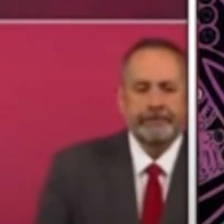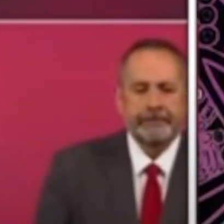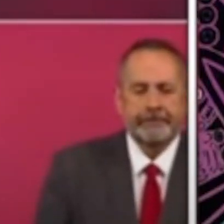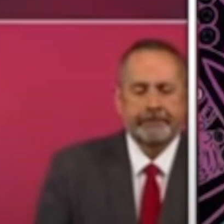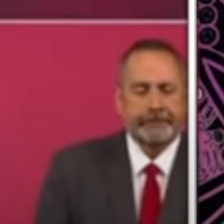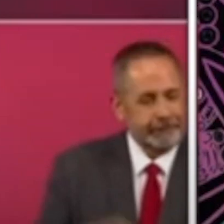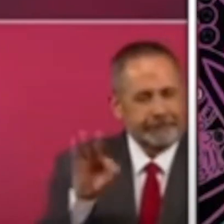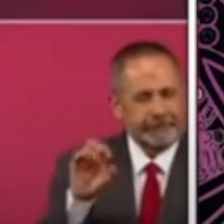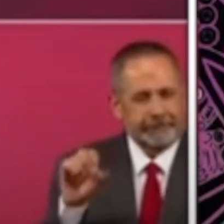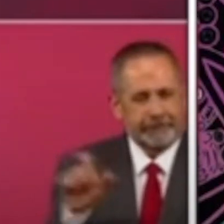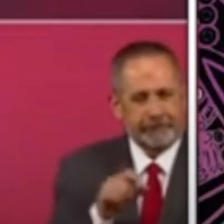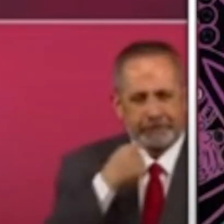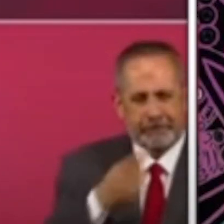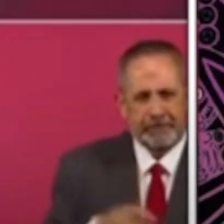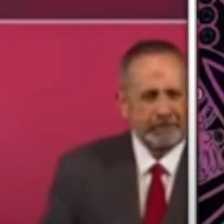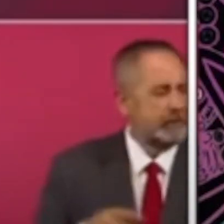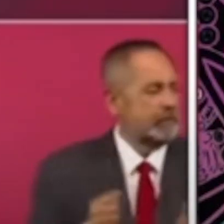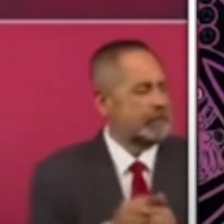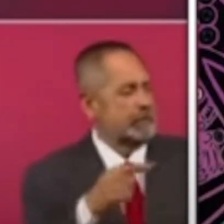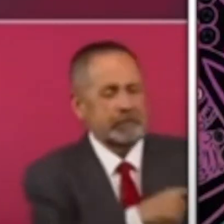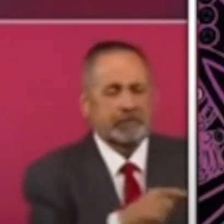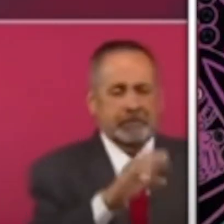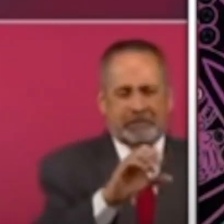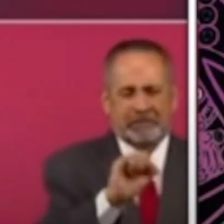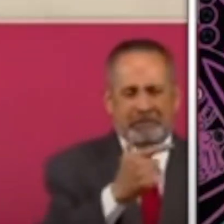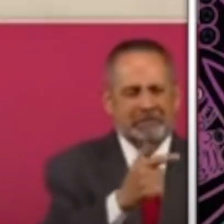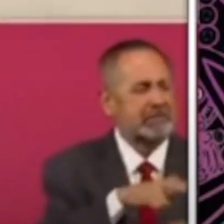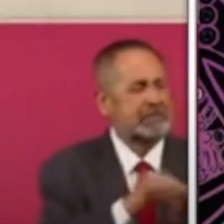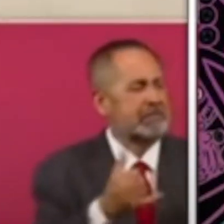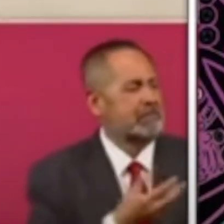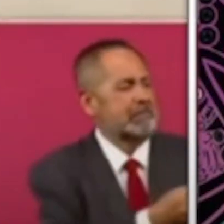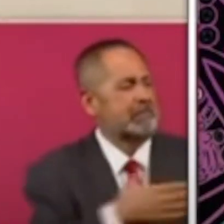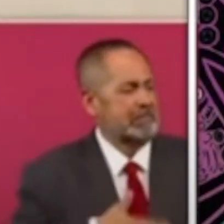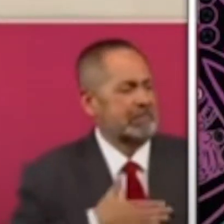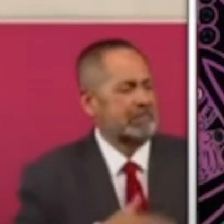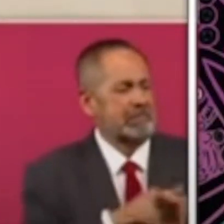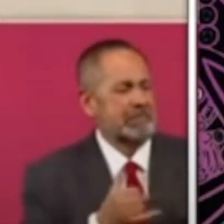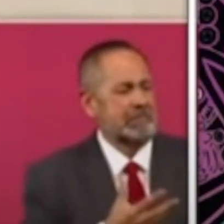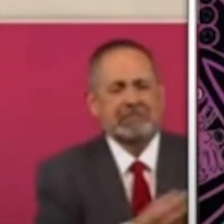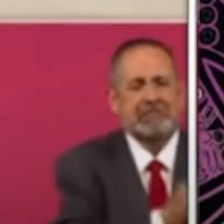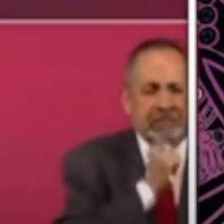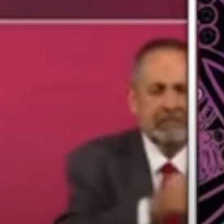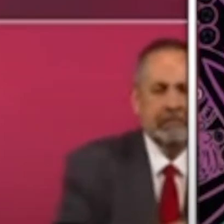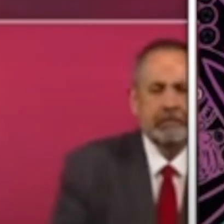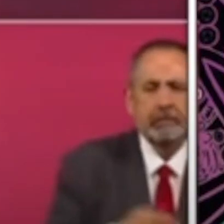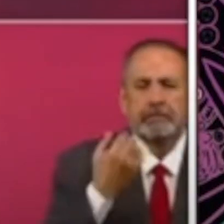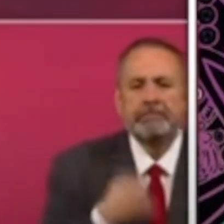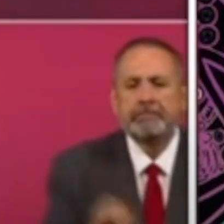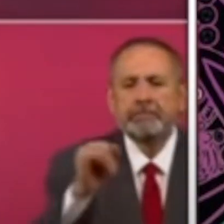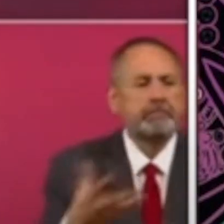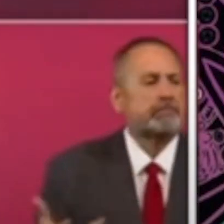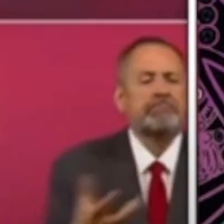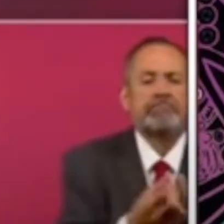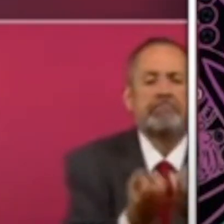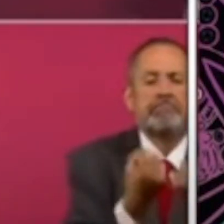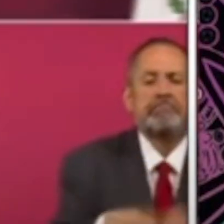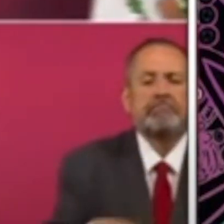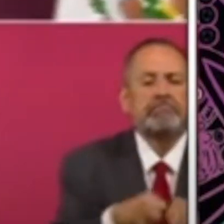Decía, con Salinitas ni al baño. Y terminó